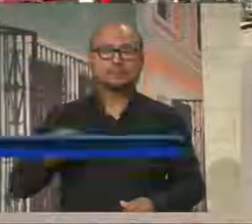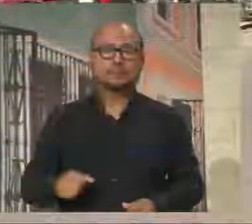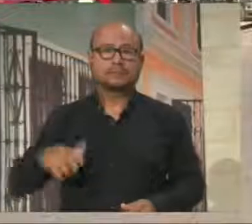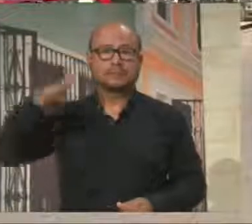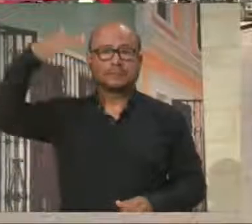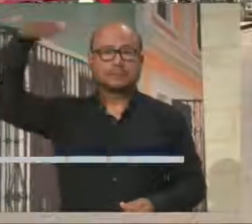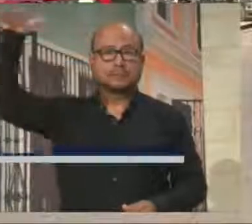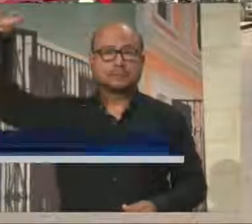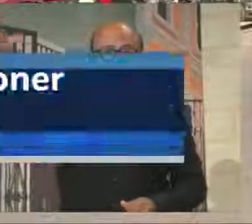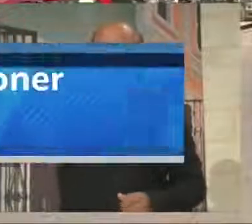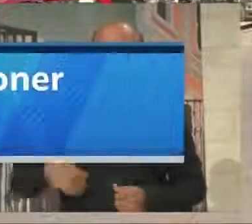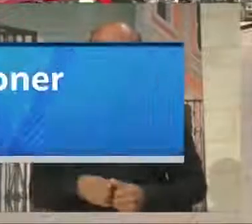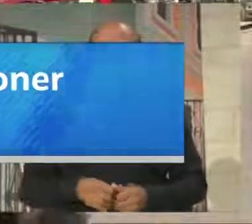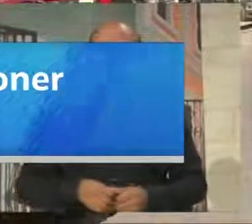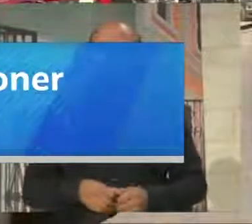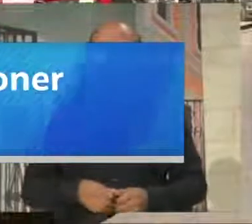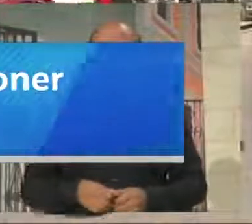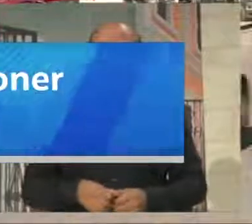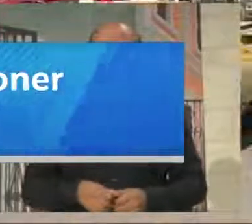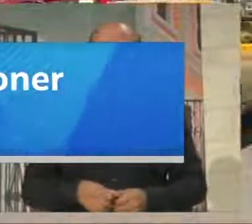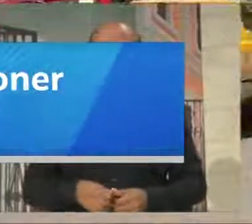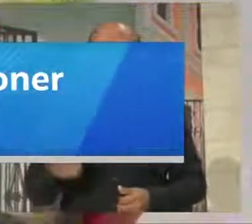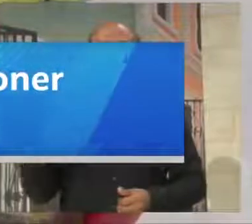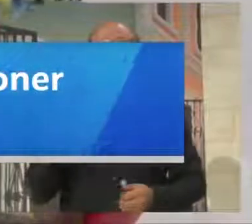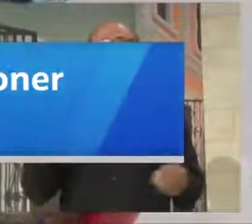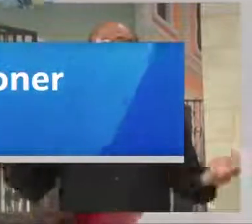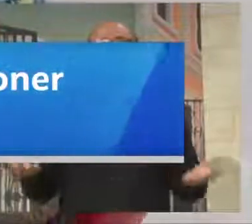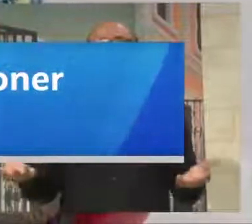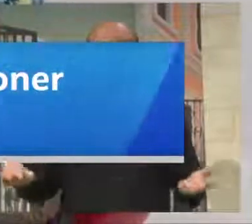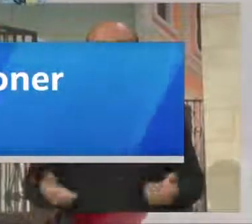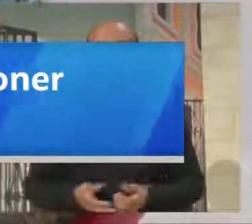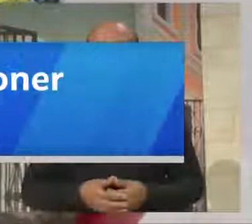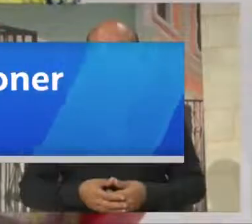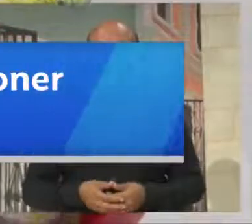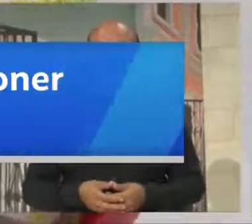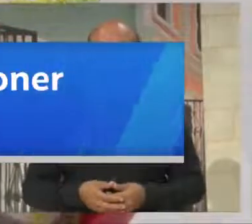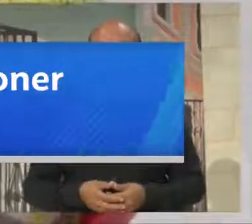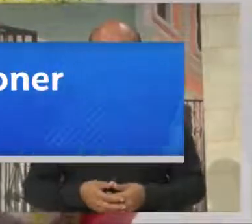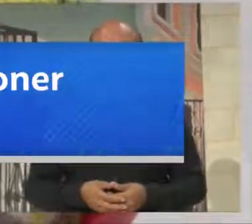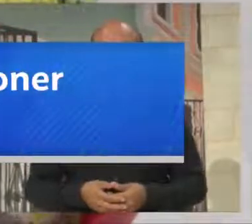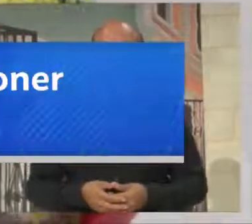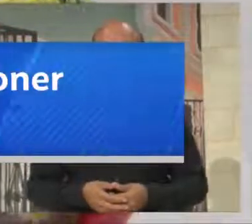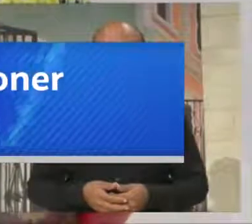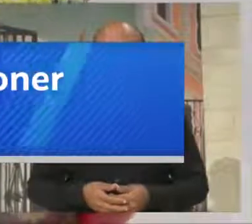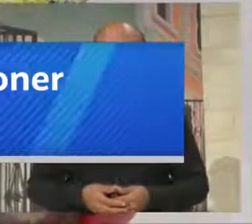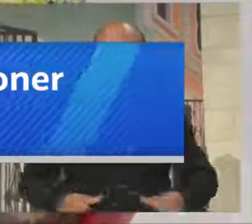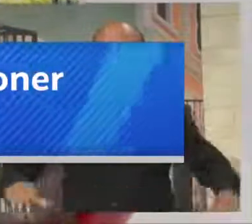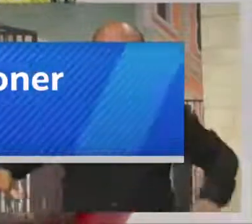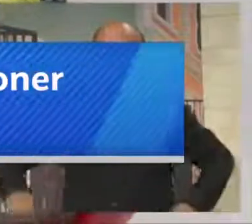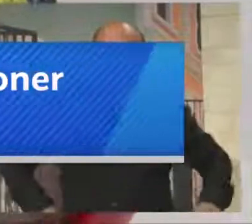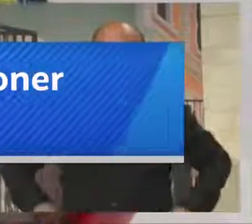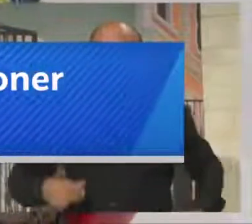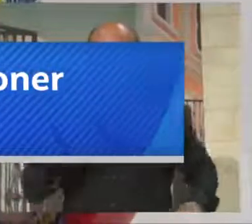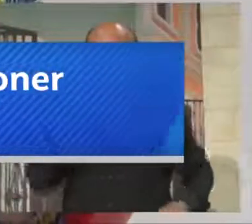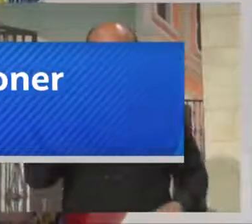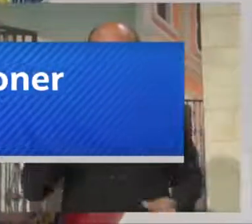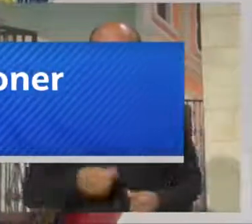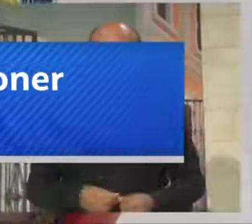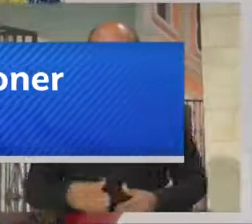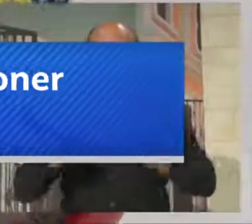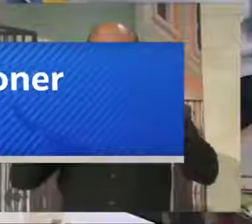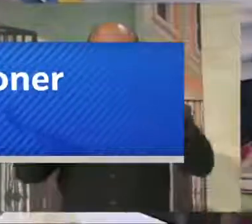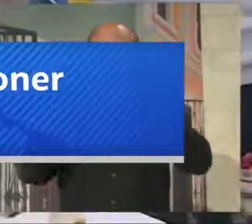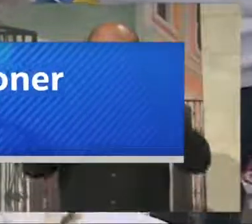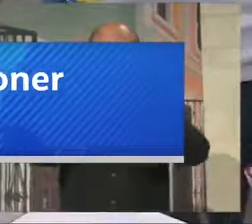¿Y de qué se trata precisamente el centro gerontológico? Aquí es importante, tenemos dos actividades principales, lo que es la casa de día, que es para que